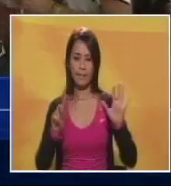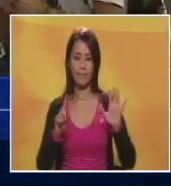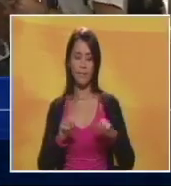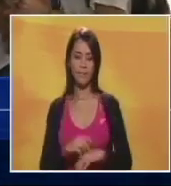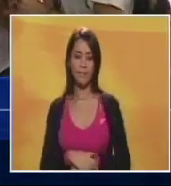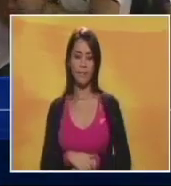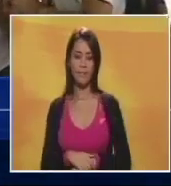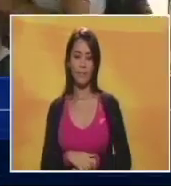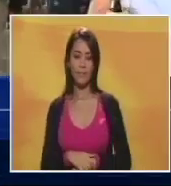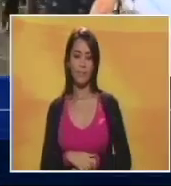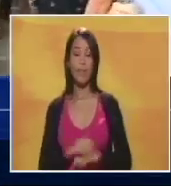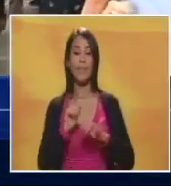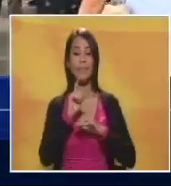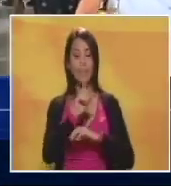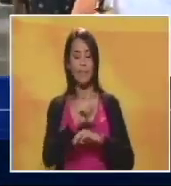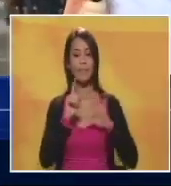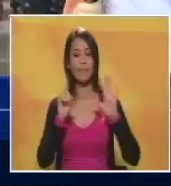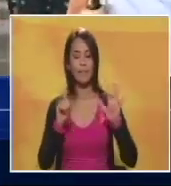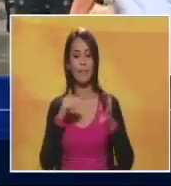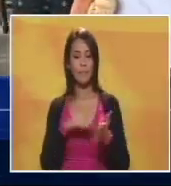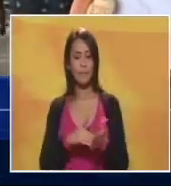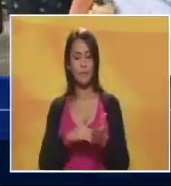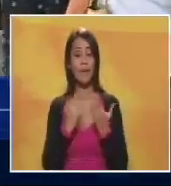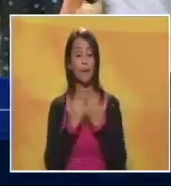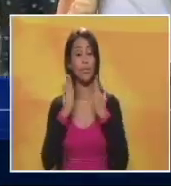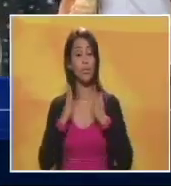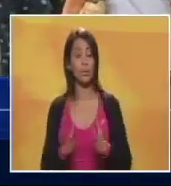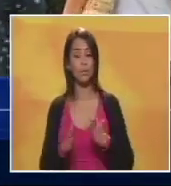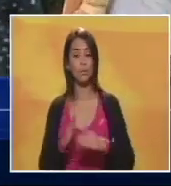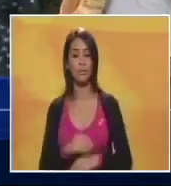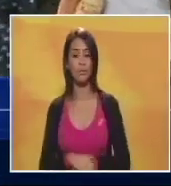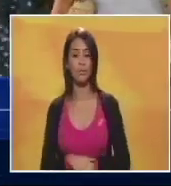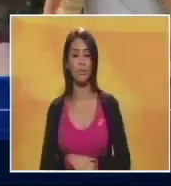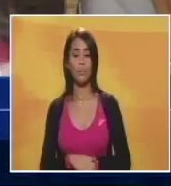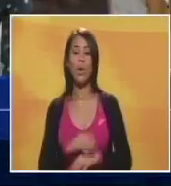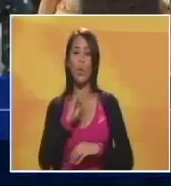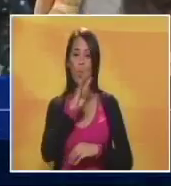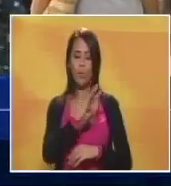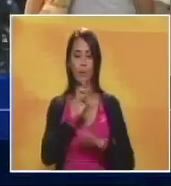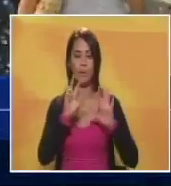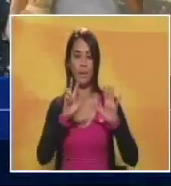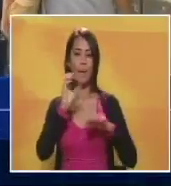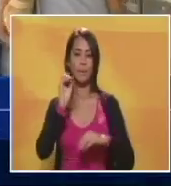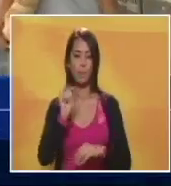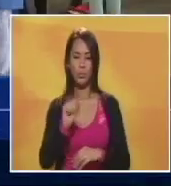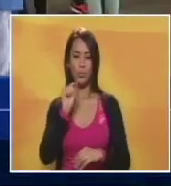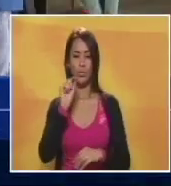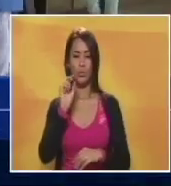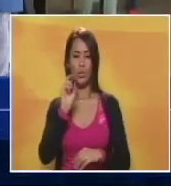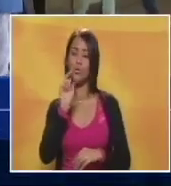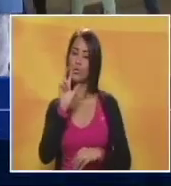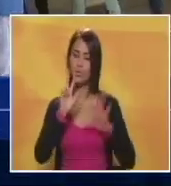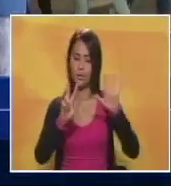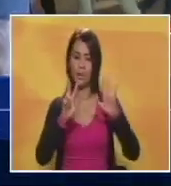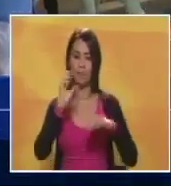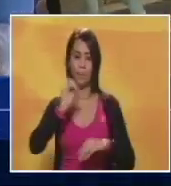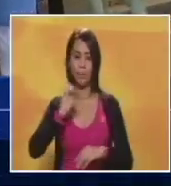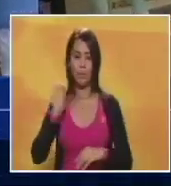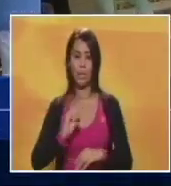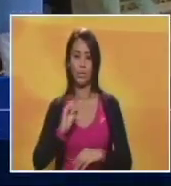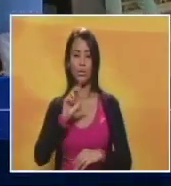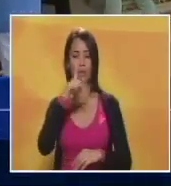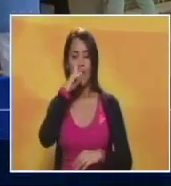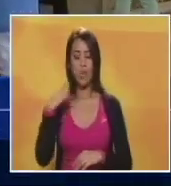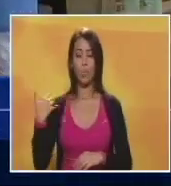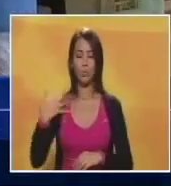cifra, 16.203 estudiantes, es decir, el 43.27%, lo hicieron en los últimos 3 años. En el